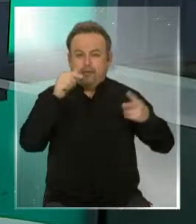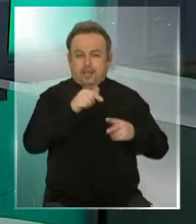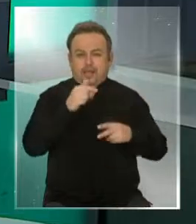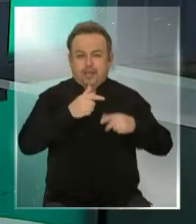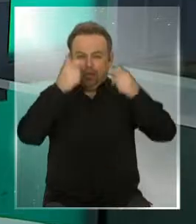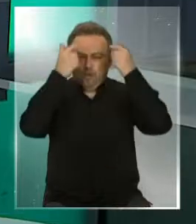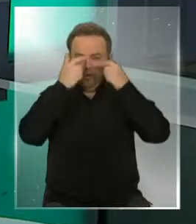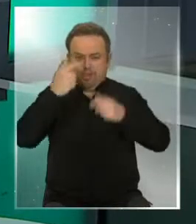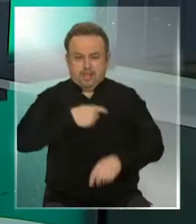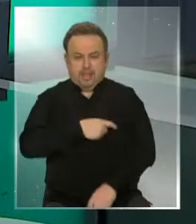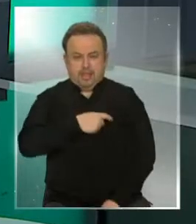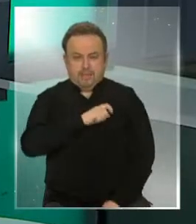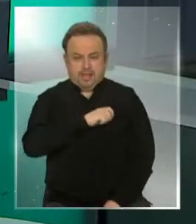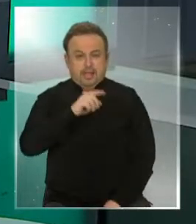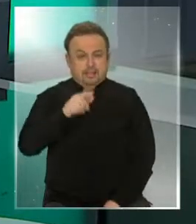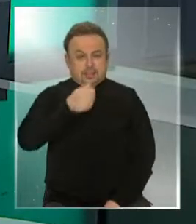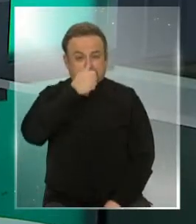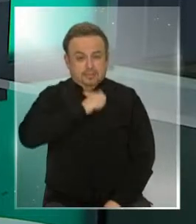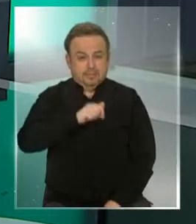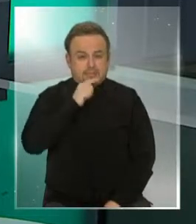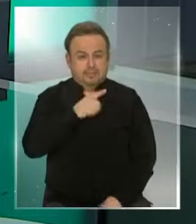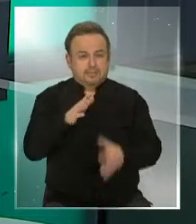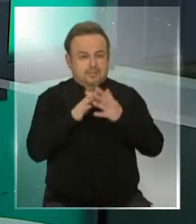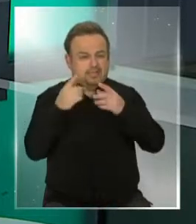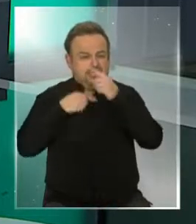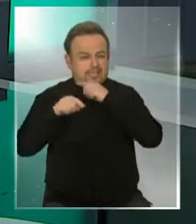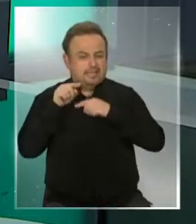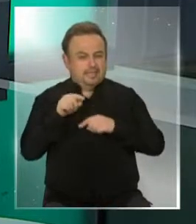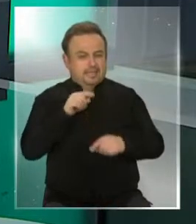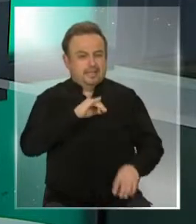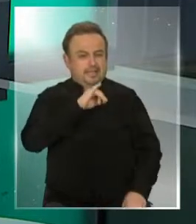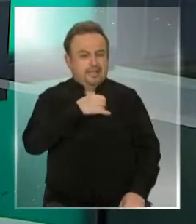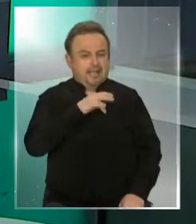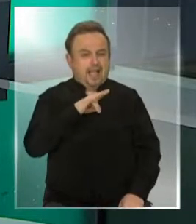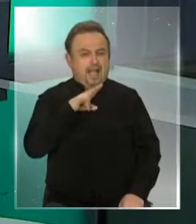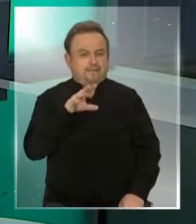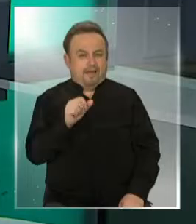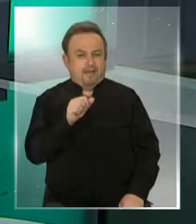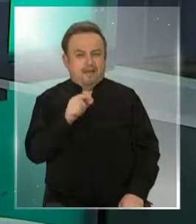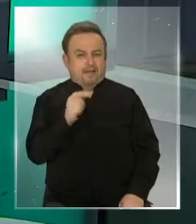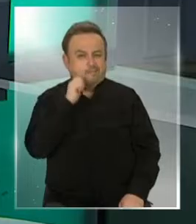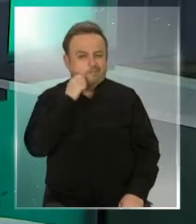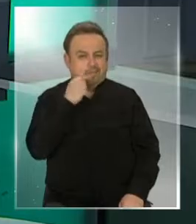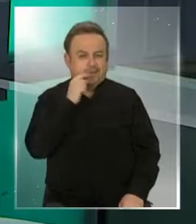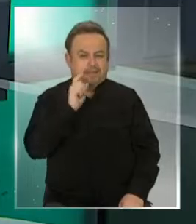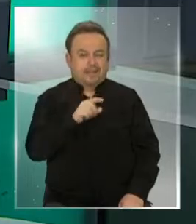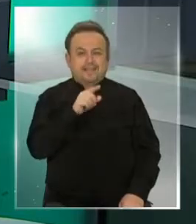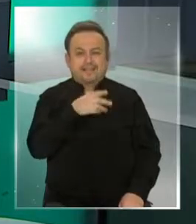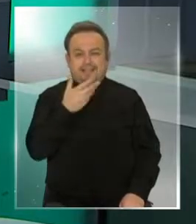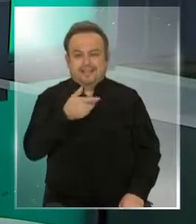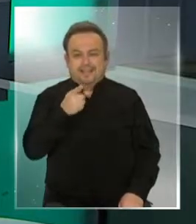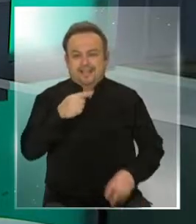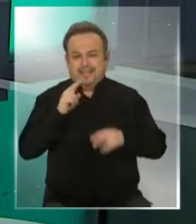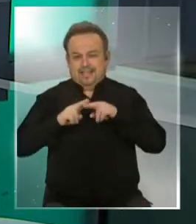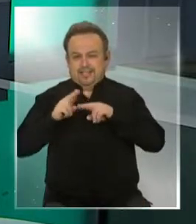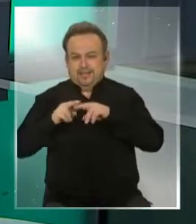corona española. Los secretos y también las anécdotas de la Jaiba, como también era apodada, en el siguiente